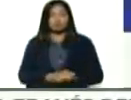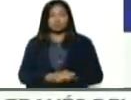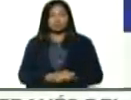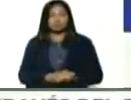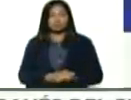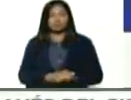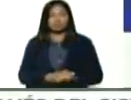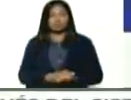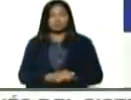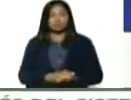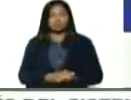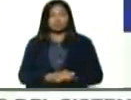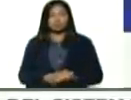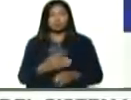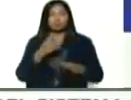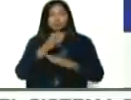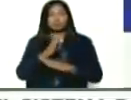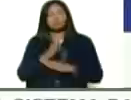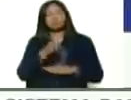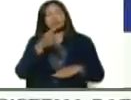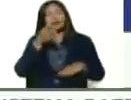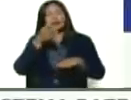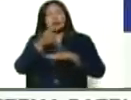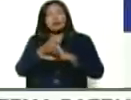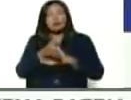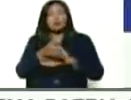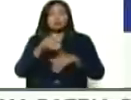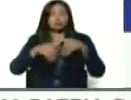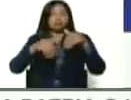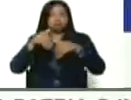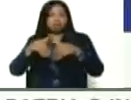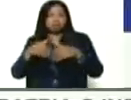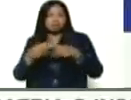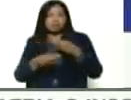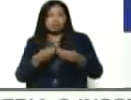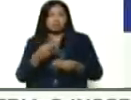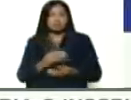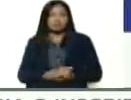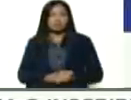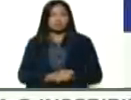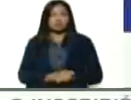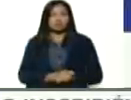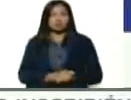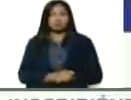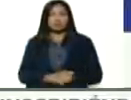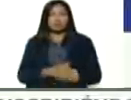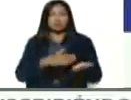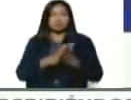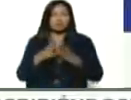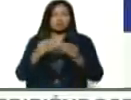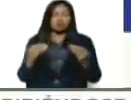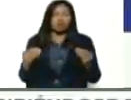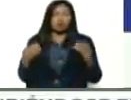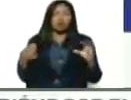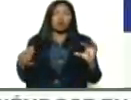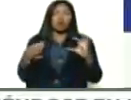para ir a las primarias que vamos a ir y para garantizar la unión